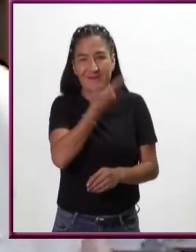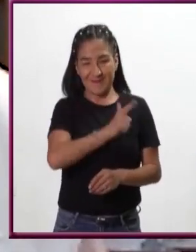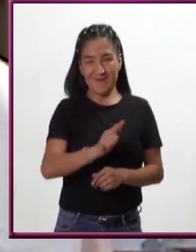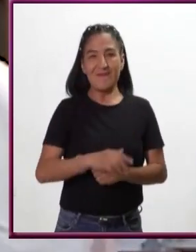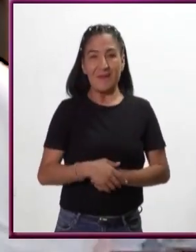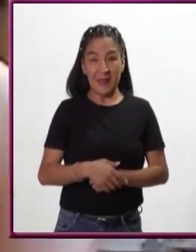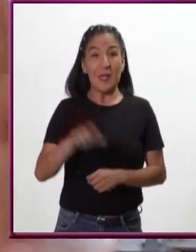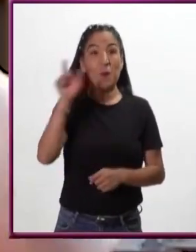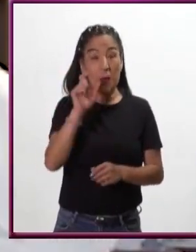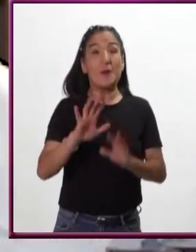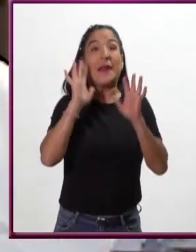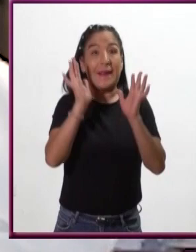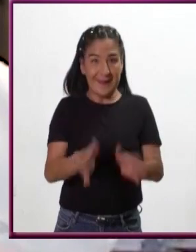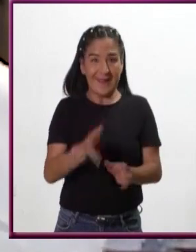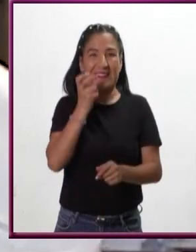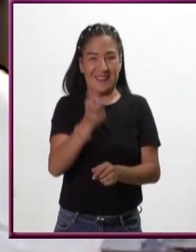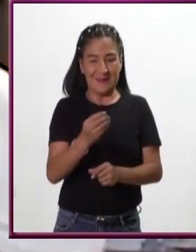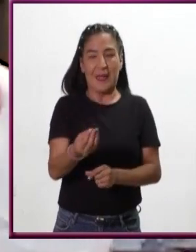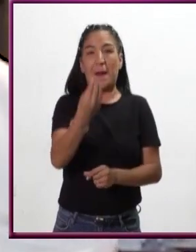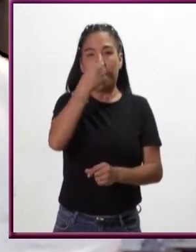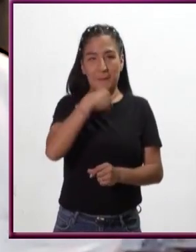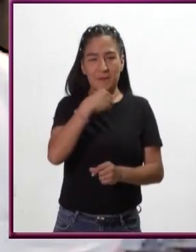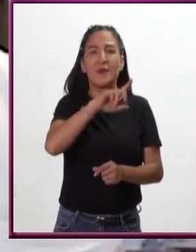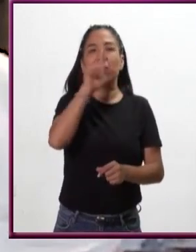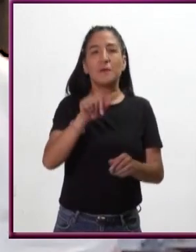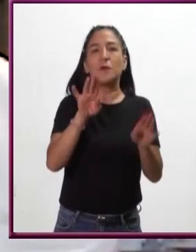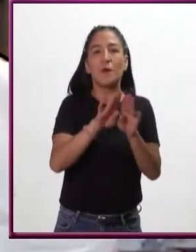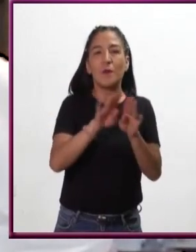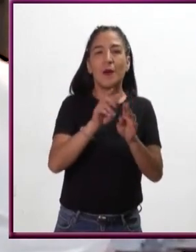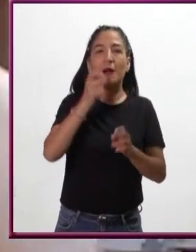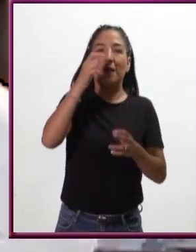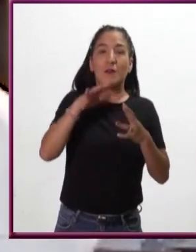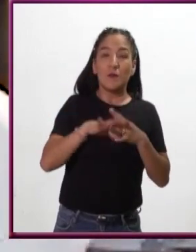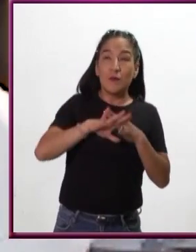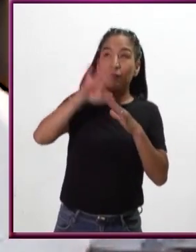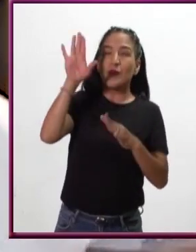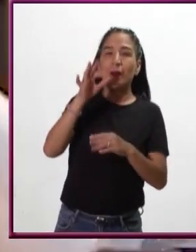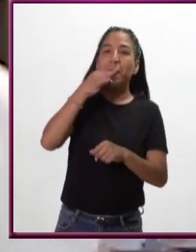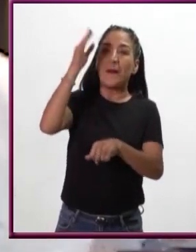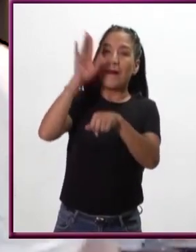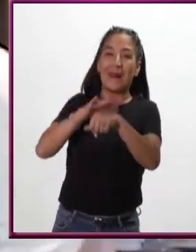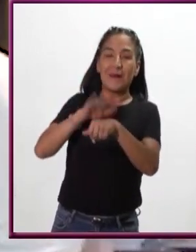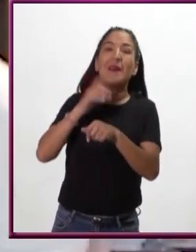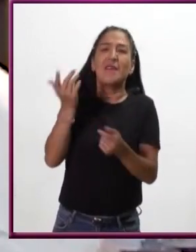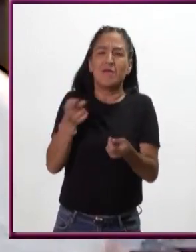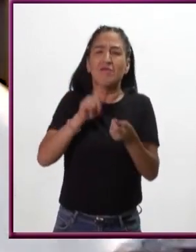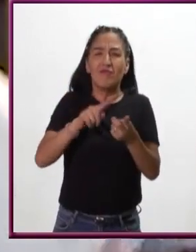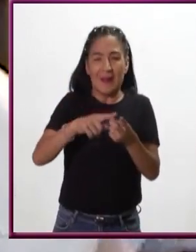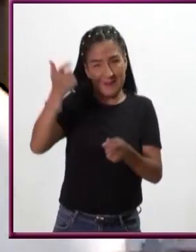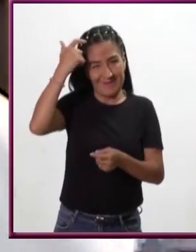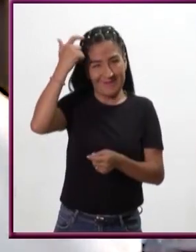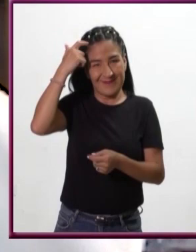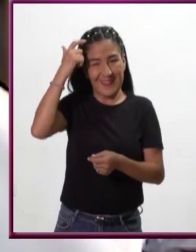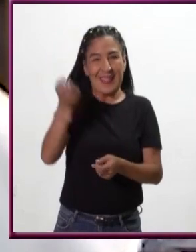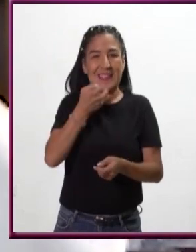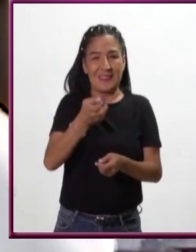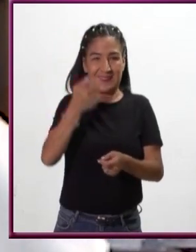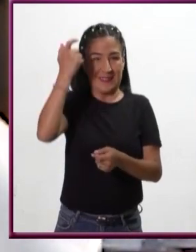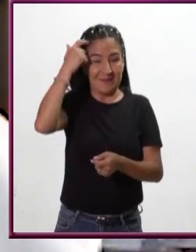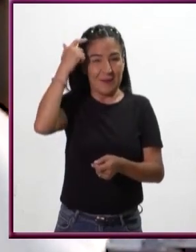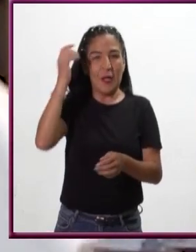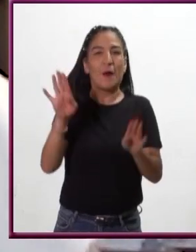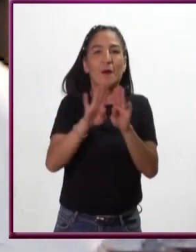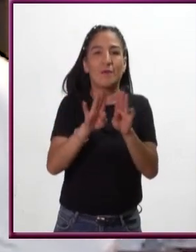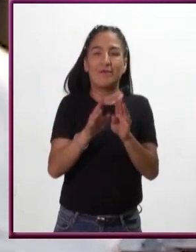desagradable. Y una vez que esto sucede, se envían señales ¿hacia dónde? Pues hacia el cerebro, ¿no? El cerebro es